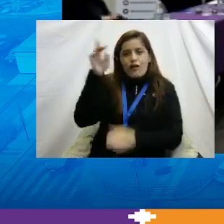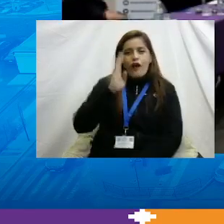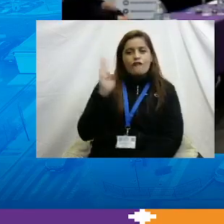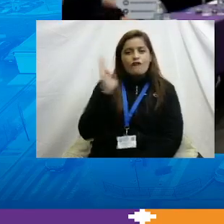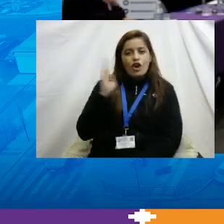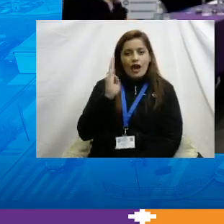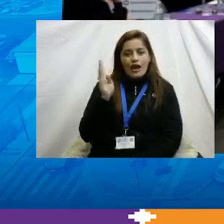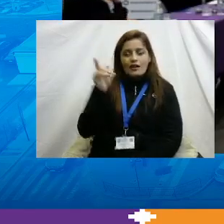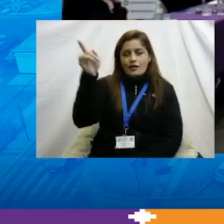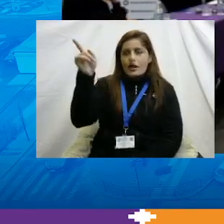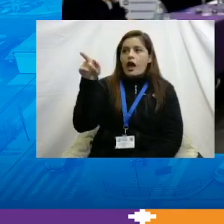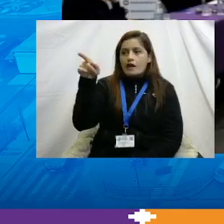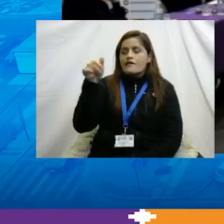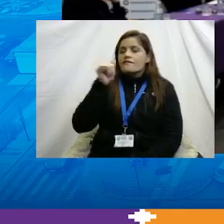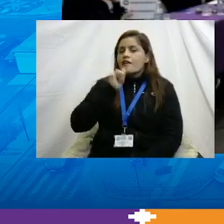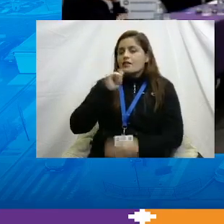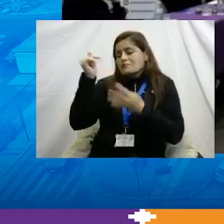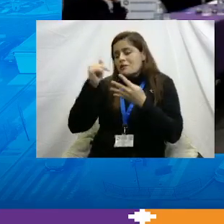también regularizando.